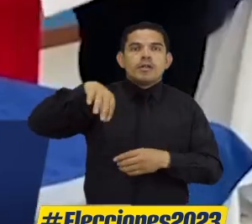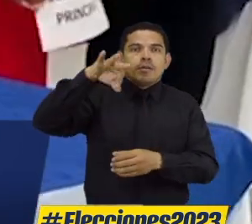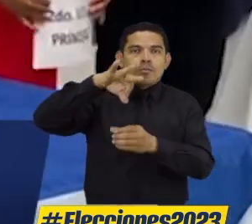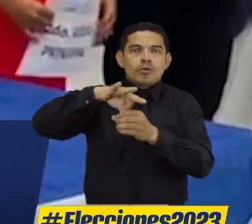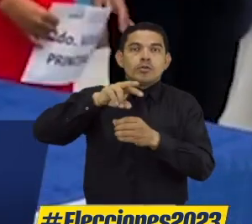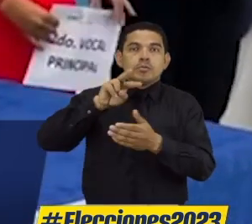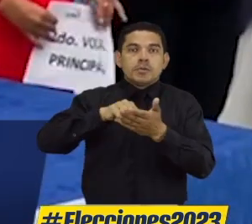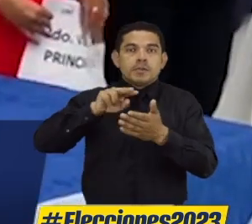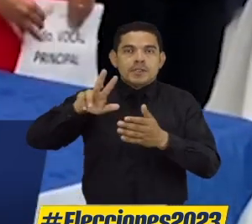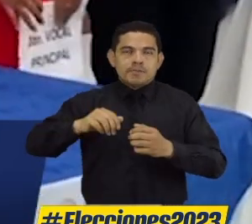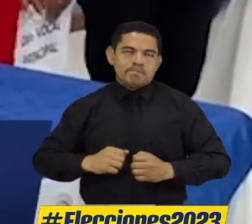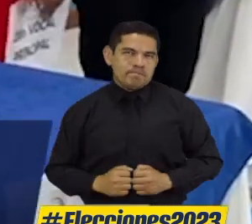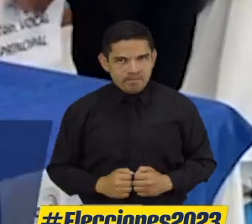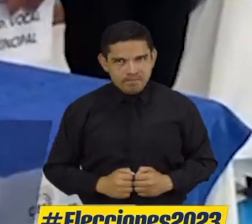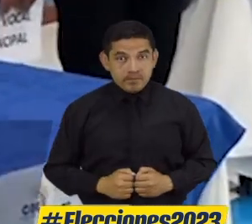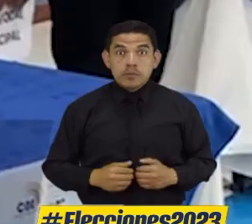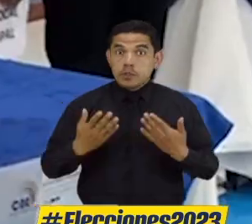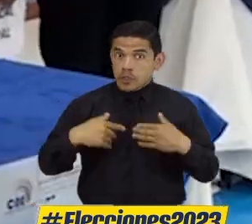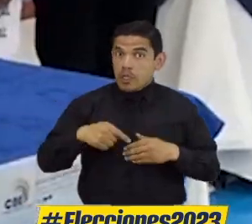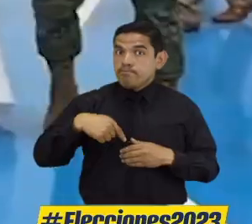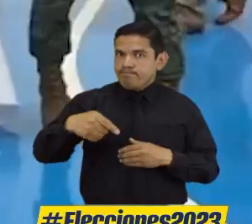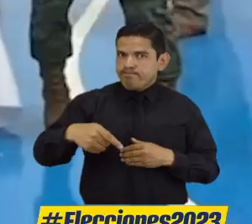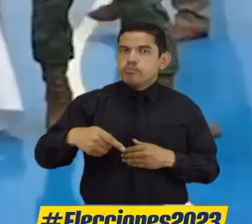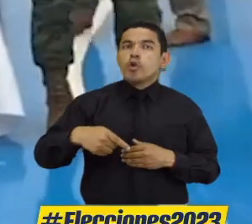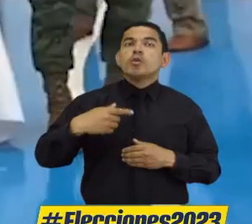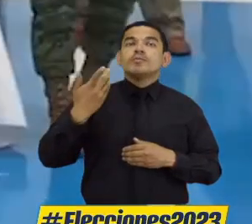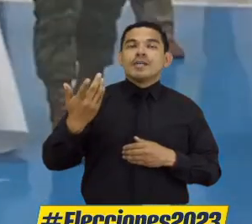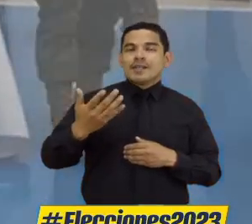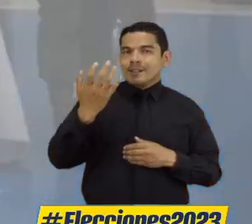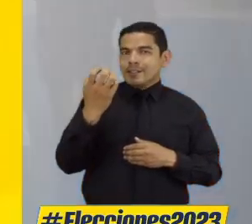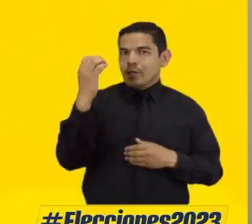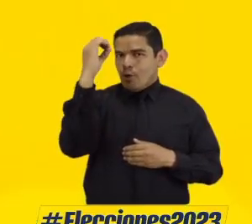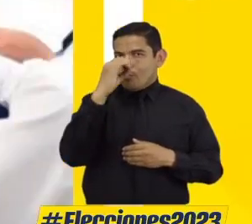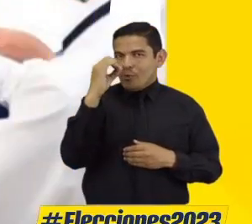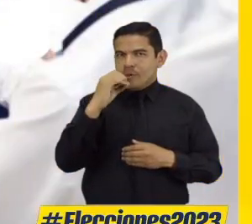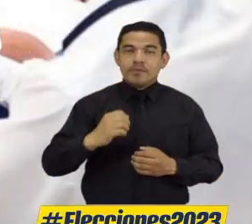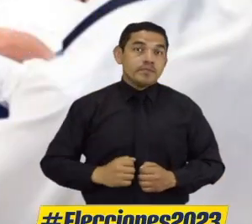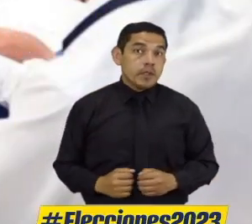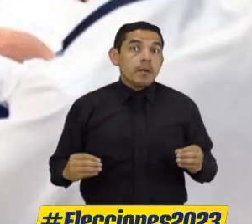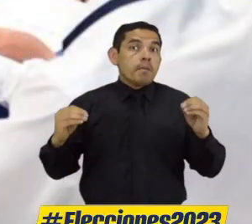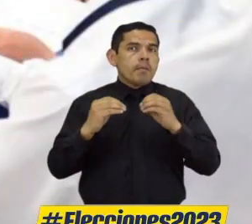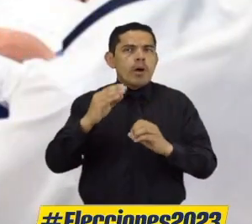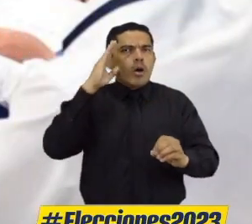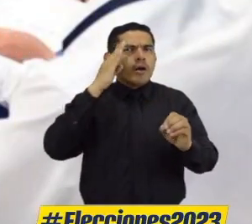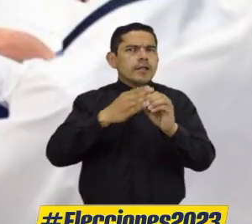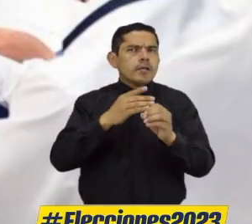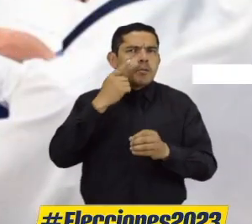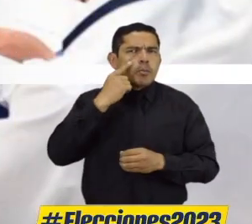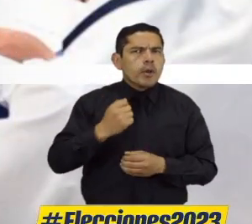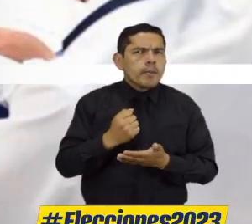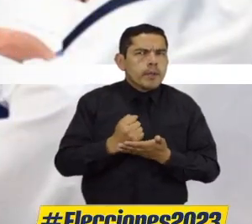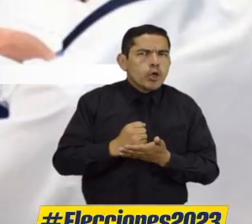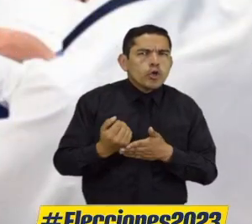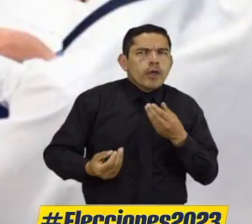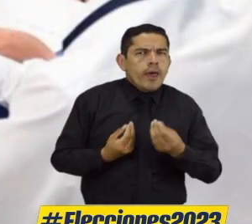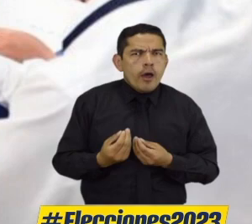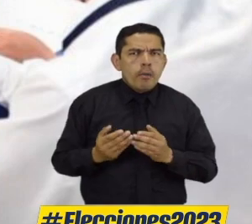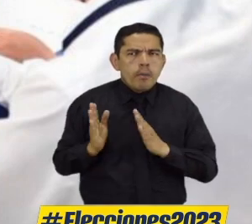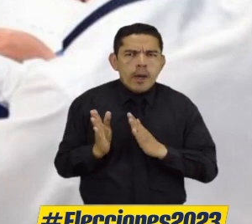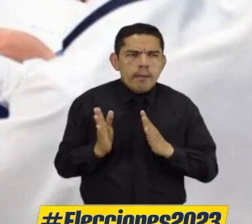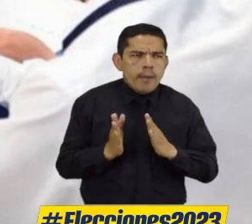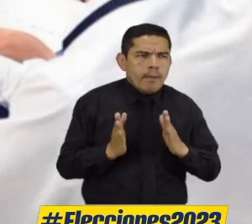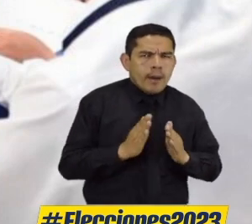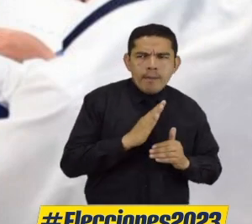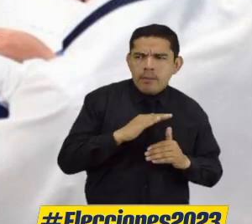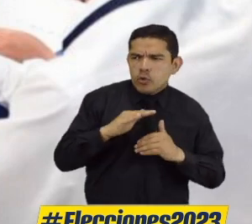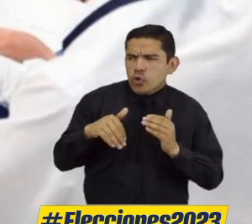anticipadas 2023, de cara a los comicios del próximo 15 de octubre. El objetivo principal de esta actividad fue poner a prueba todos